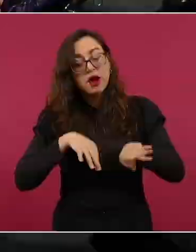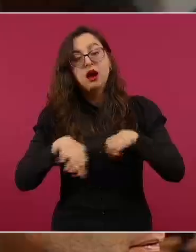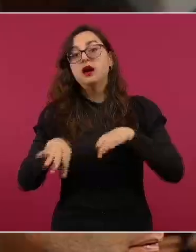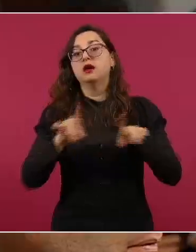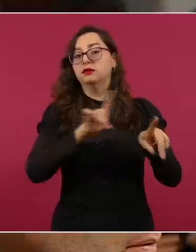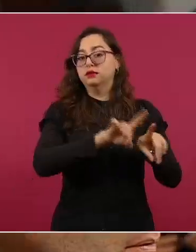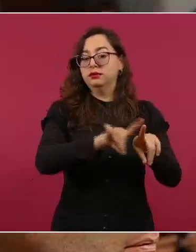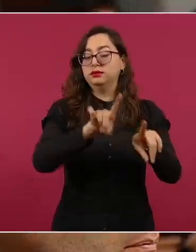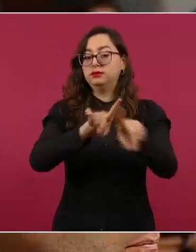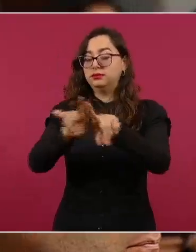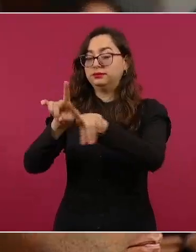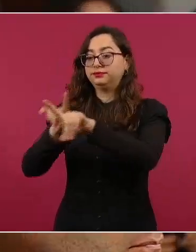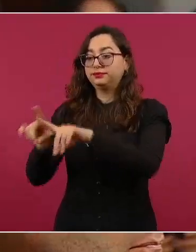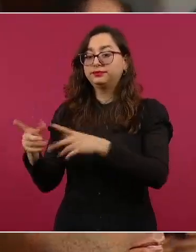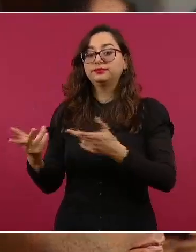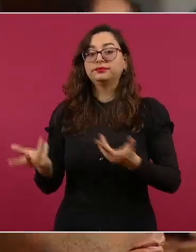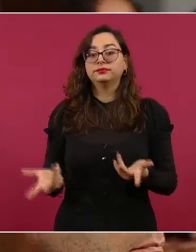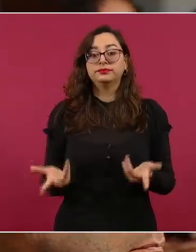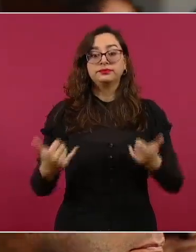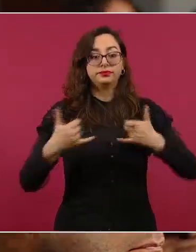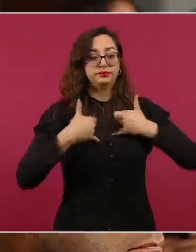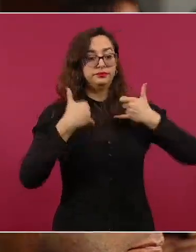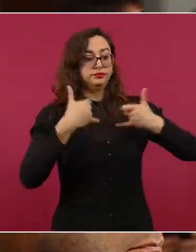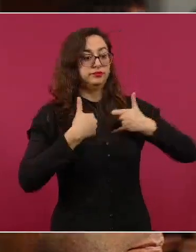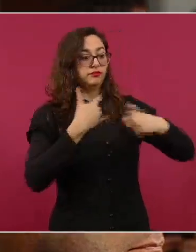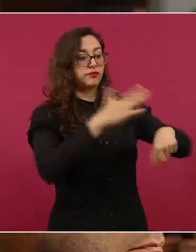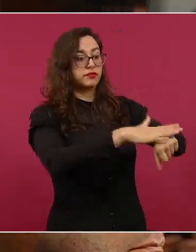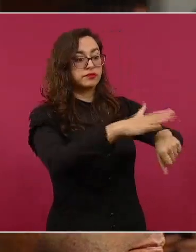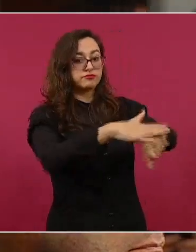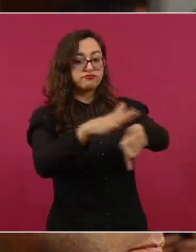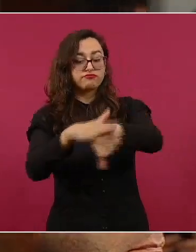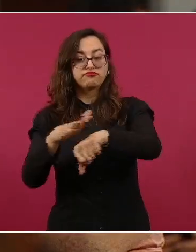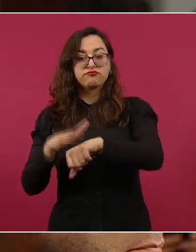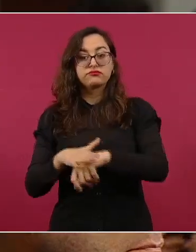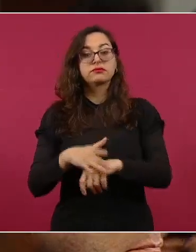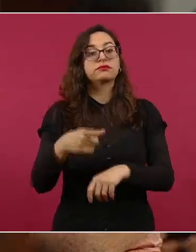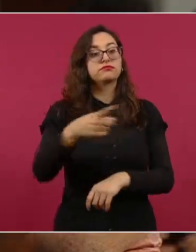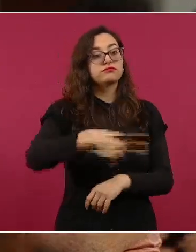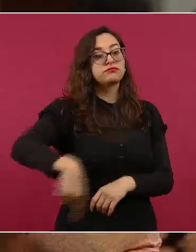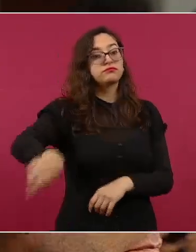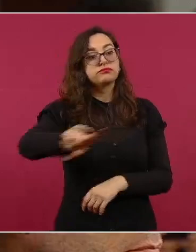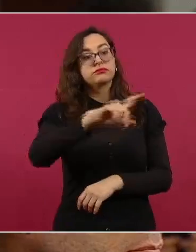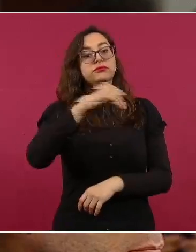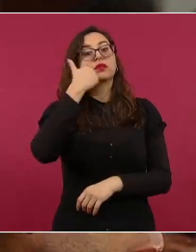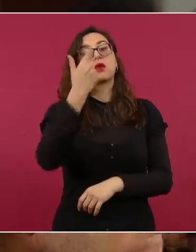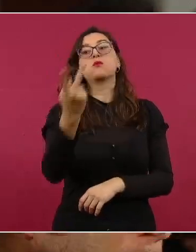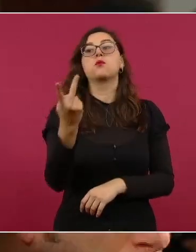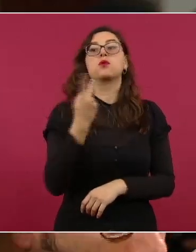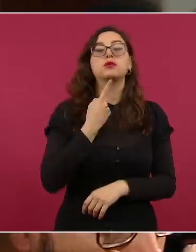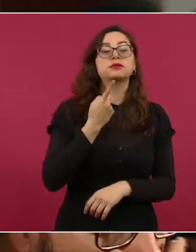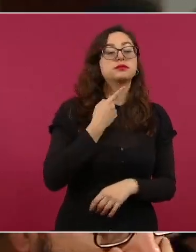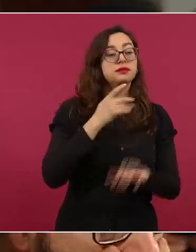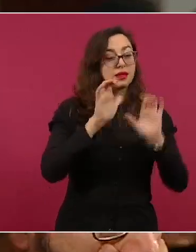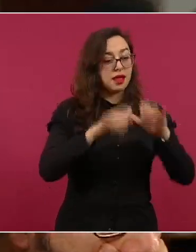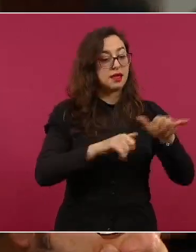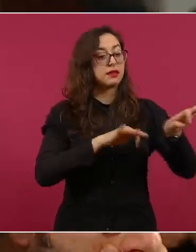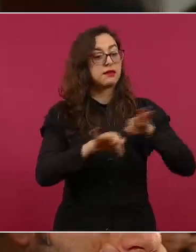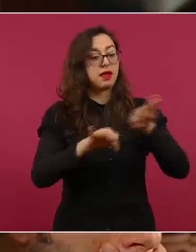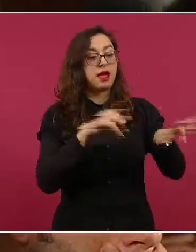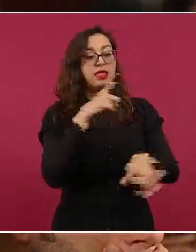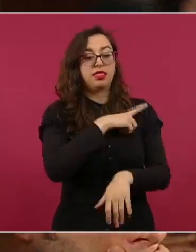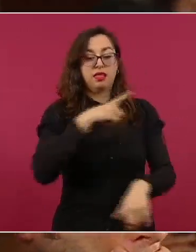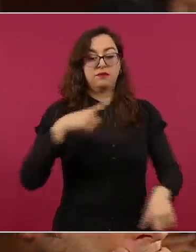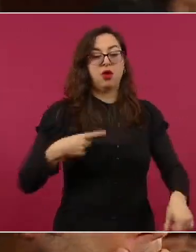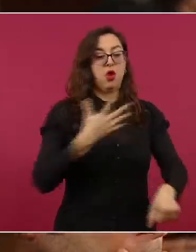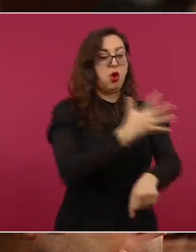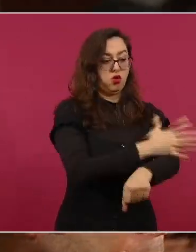llamado a los jóvenes que quieran dedicarse a la política que lo hagan con honestidad, pero también, bueno, pues hay otras